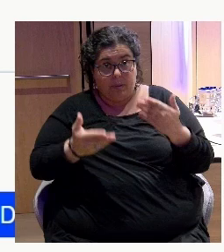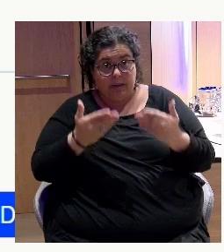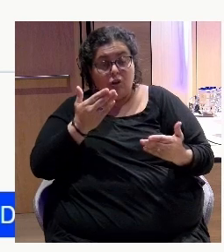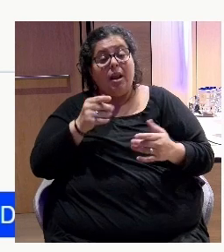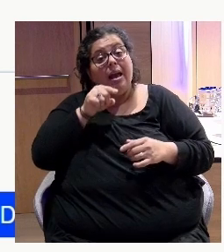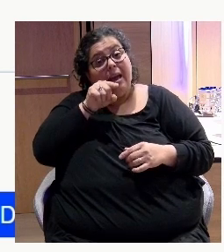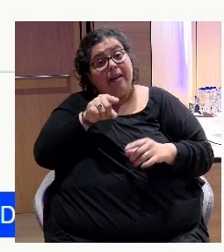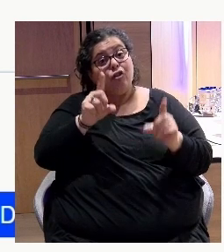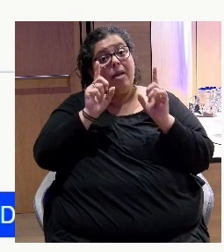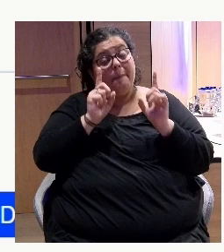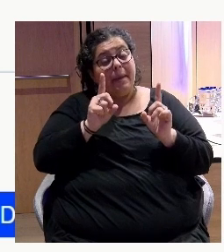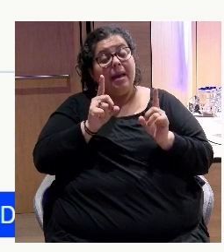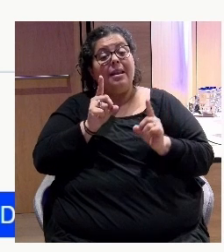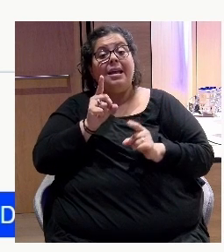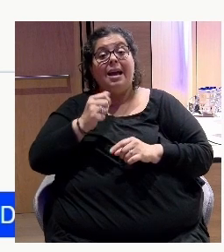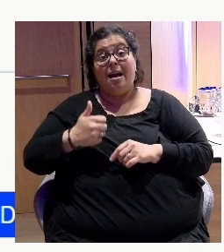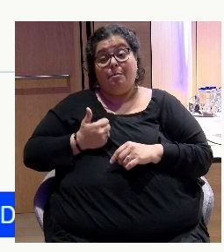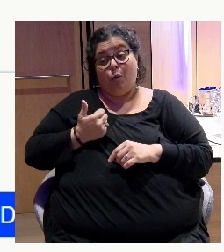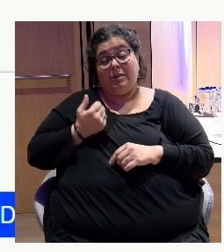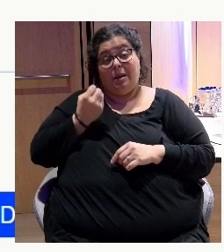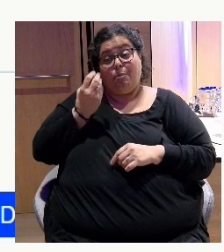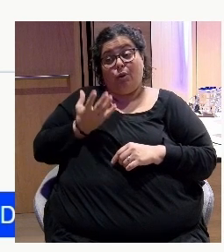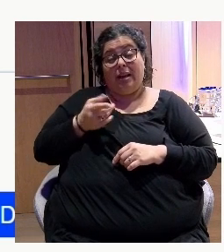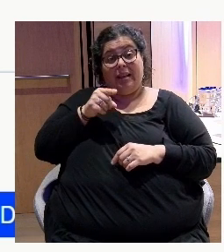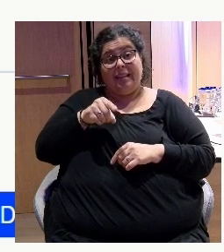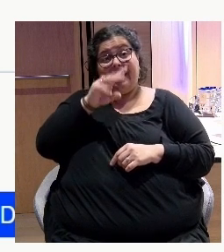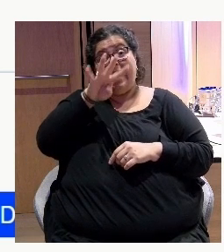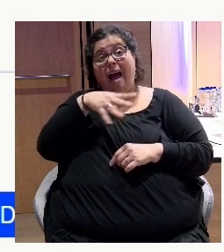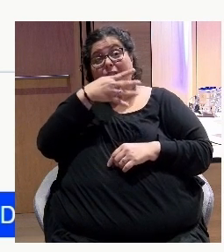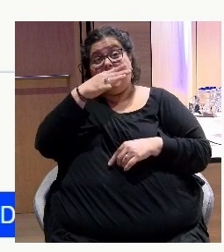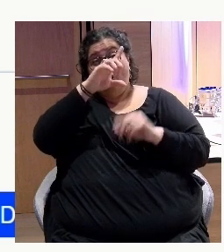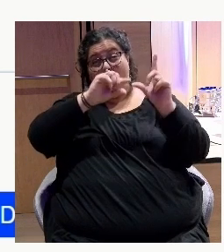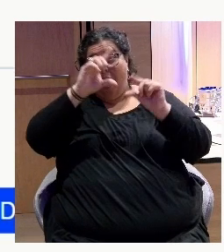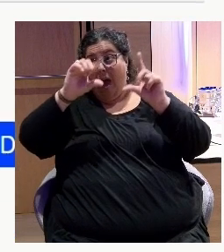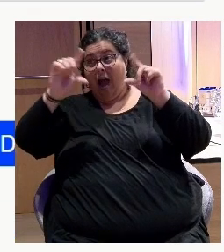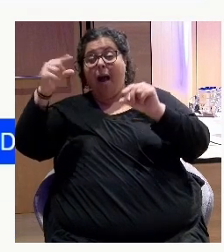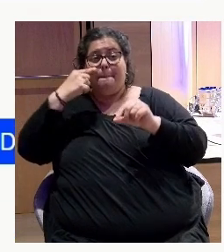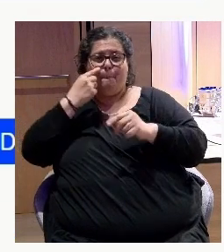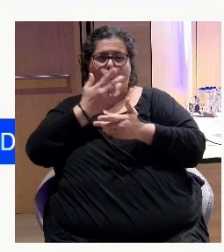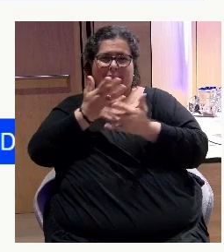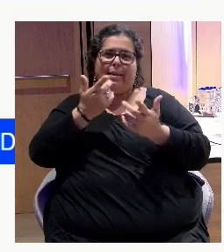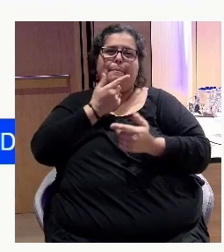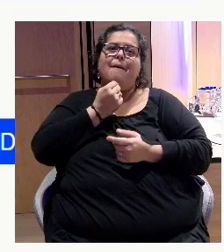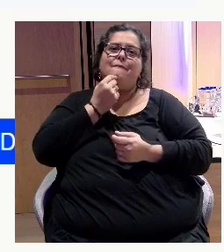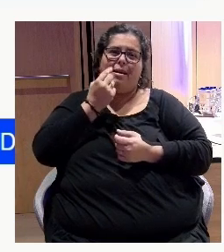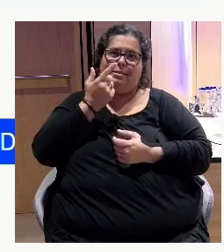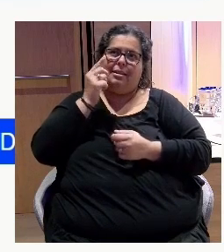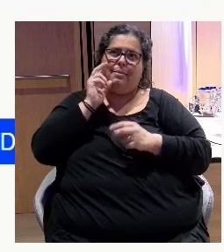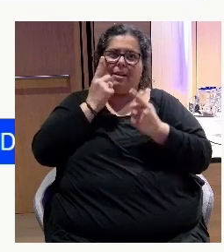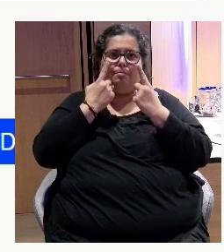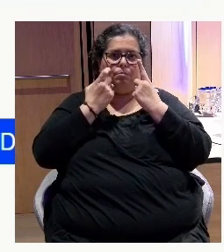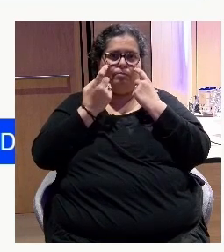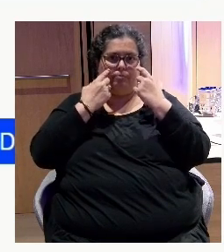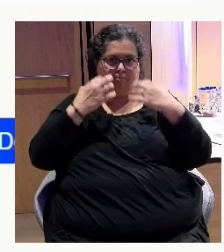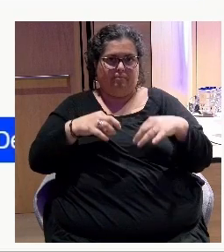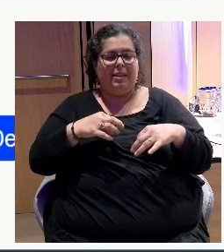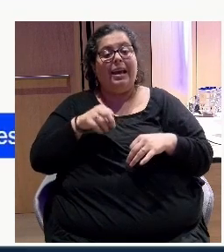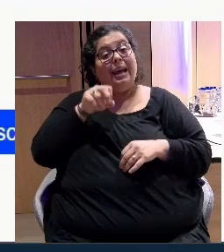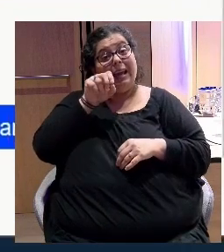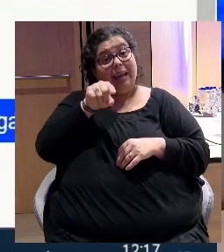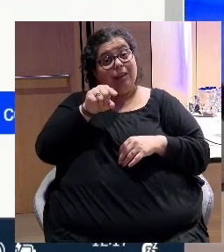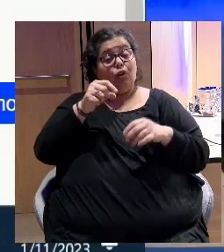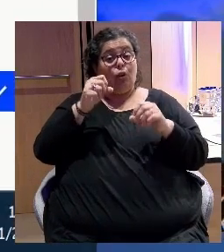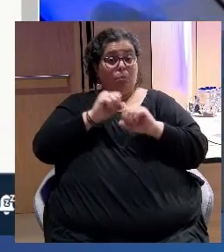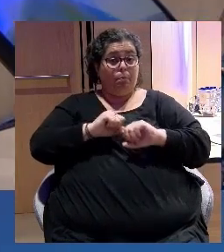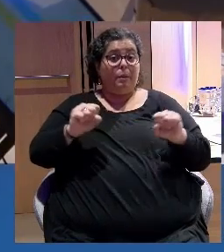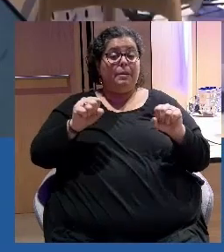el gráfico de barras que muestra la tendencia un poco más accesible. Esto nos ha permitido que